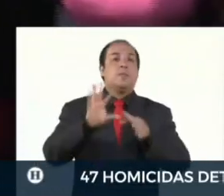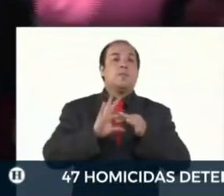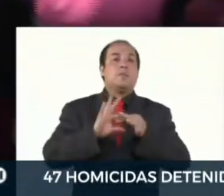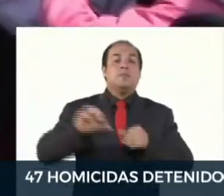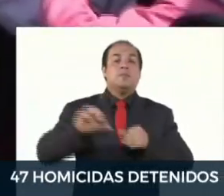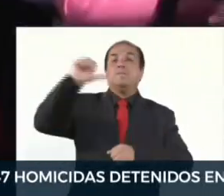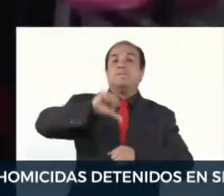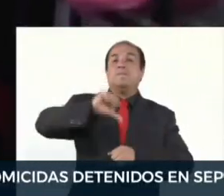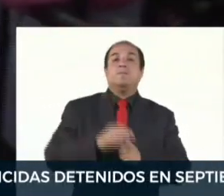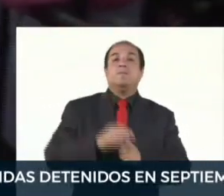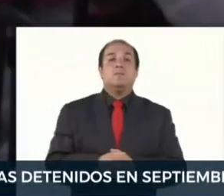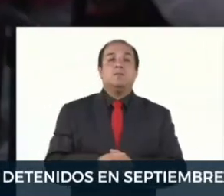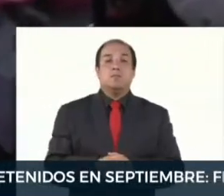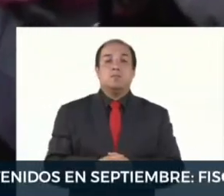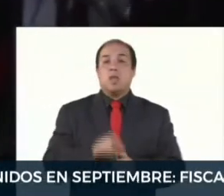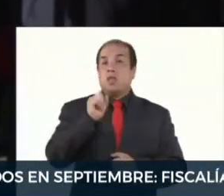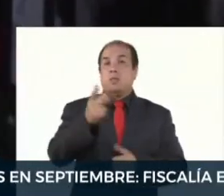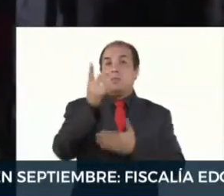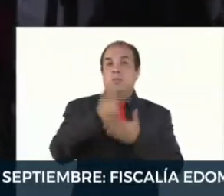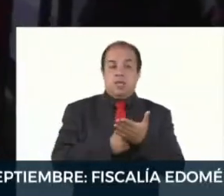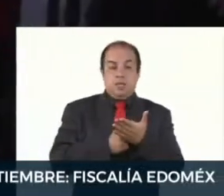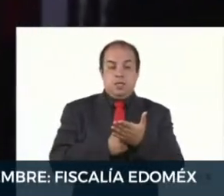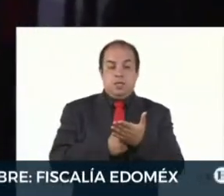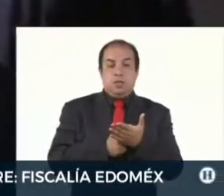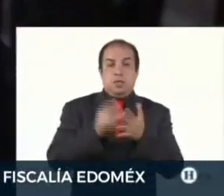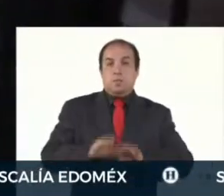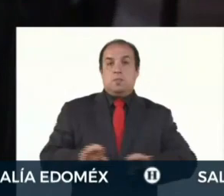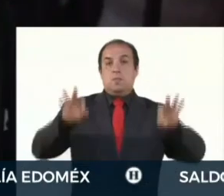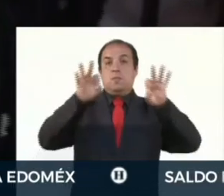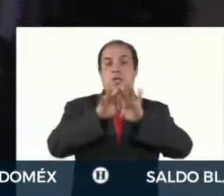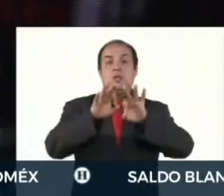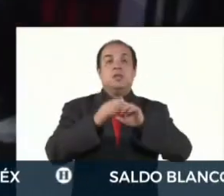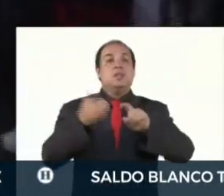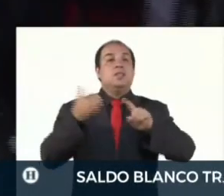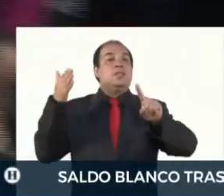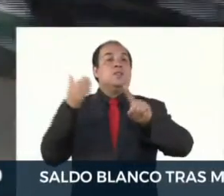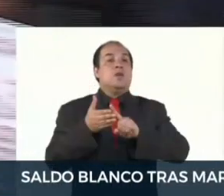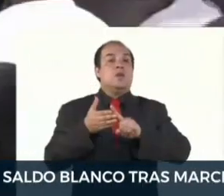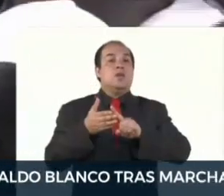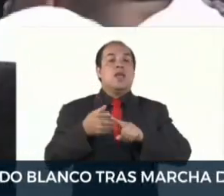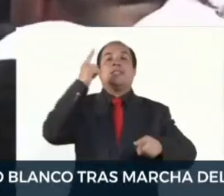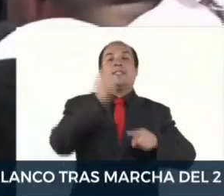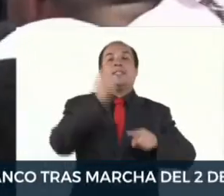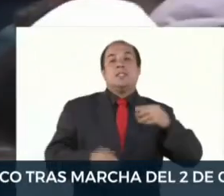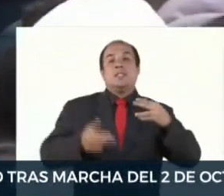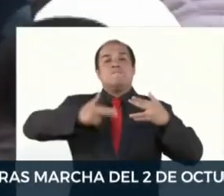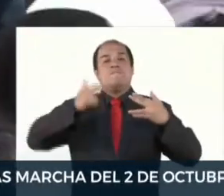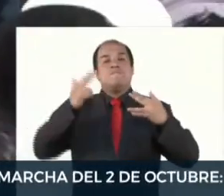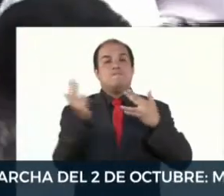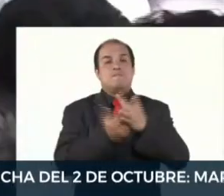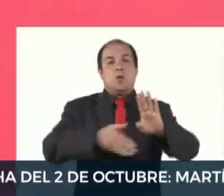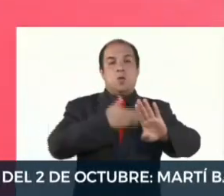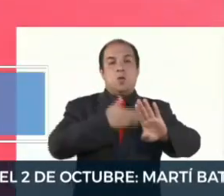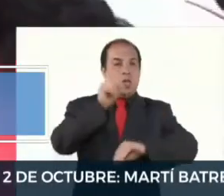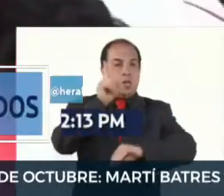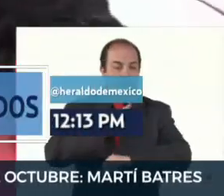Y Omar, te puedo decir que en estos momentos la doctora Claudia Sheinbaum sigue caminando sobre el Paseo de la Reforma en estas vallas que se han dispuesto